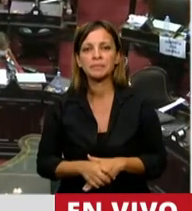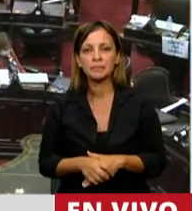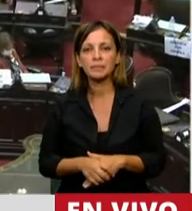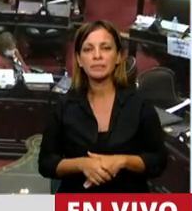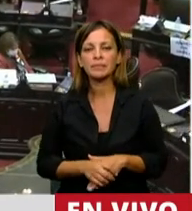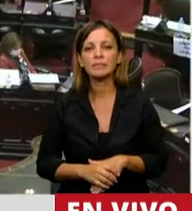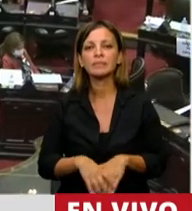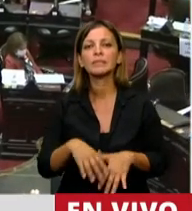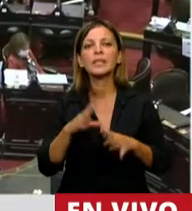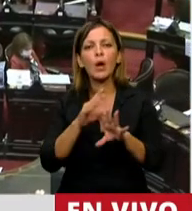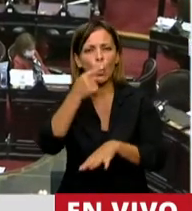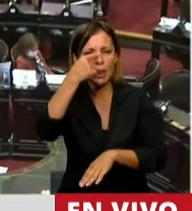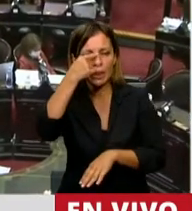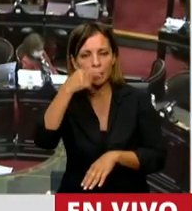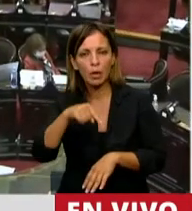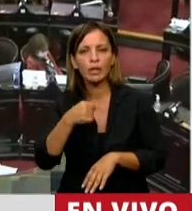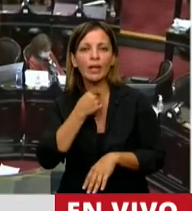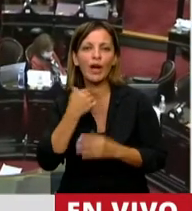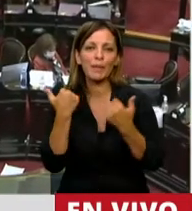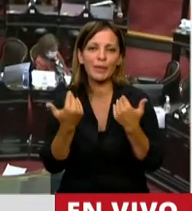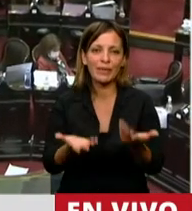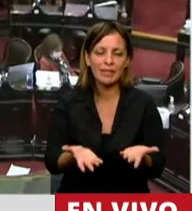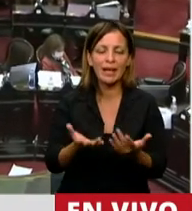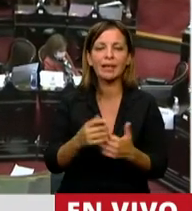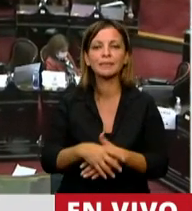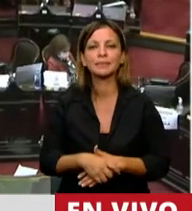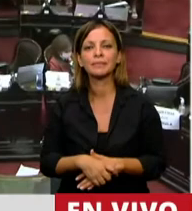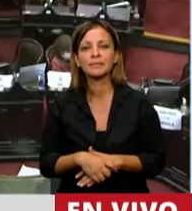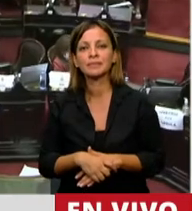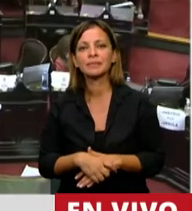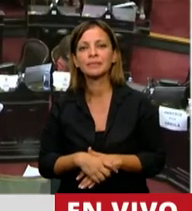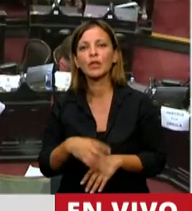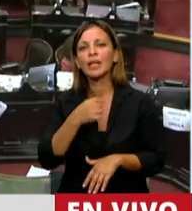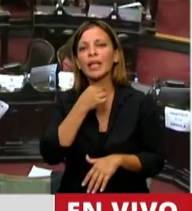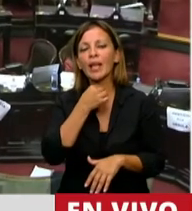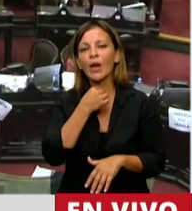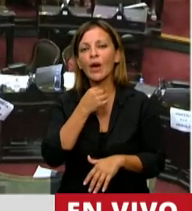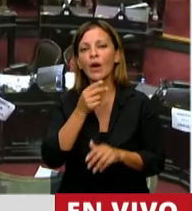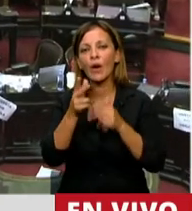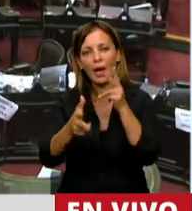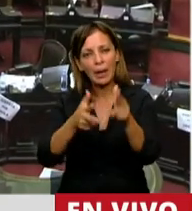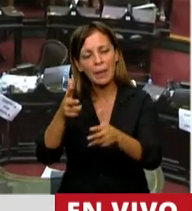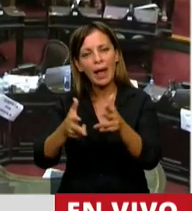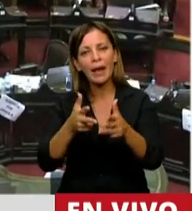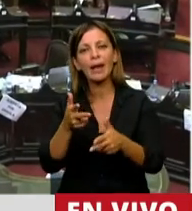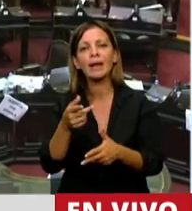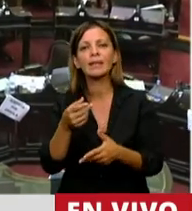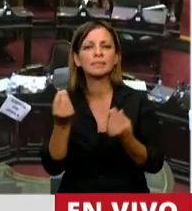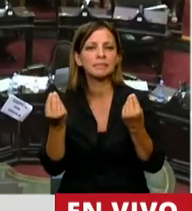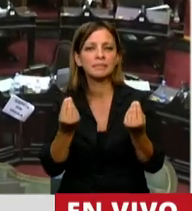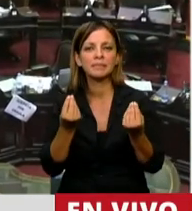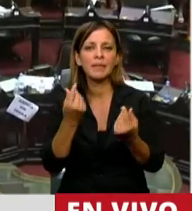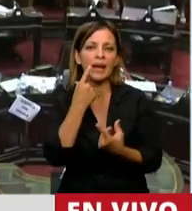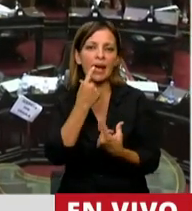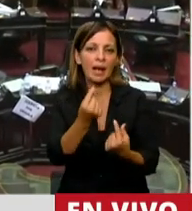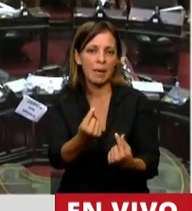y en referencia a esto último, quiero aprovechar, presidente, permítame el uso de la palabra para